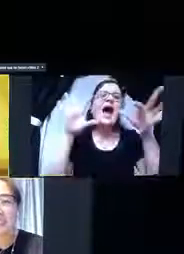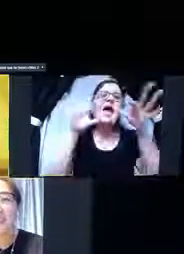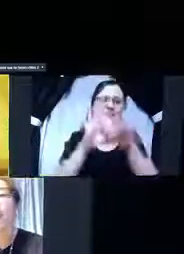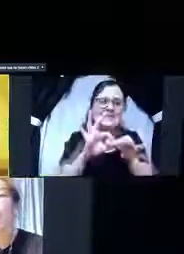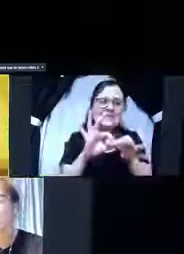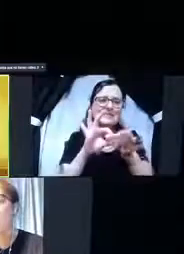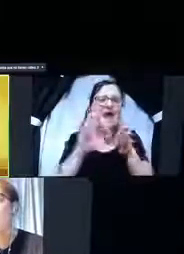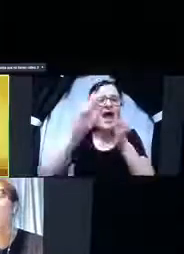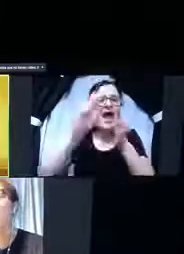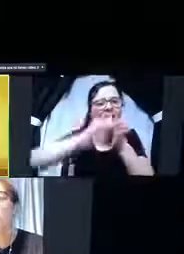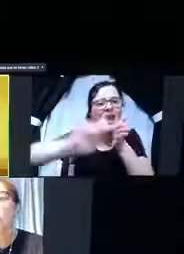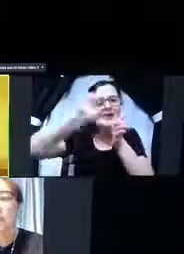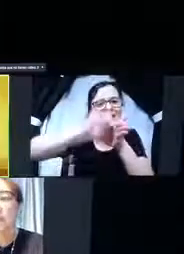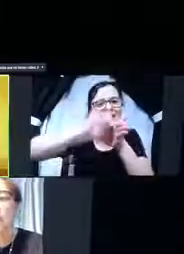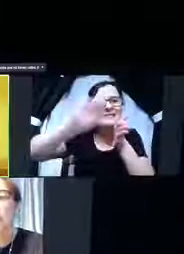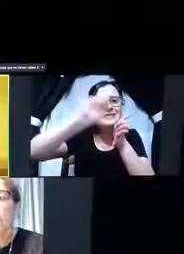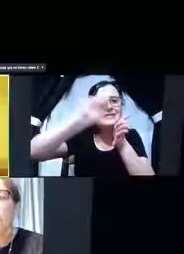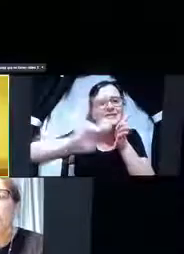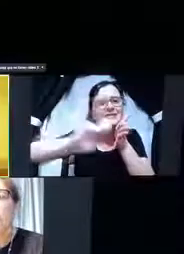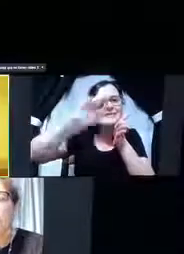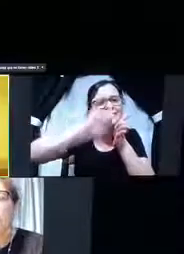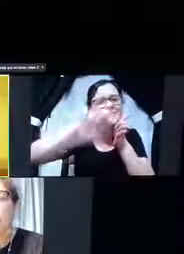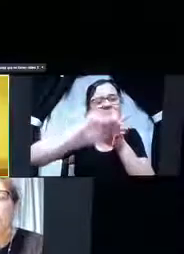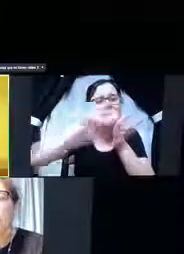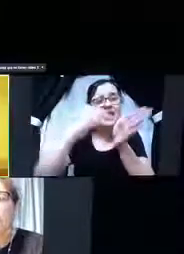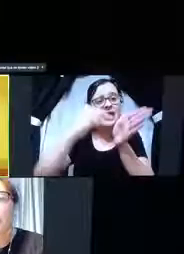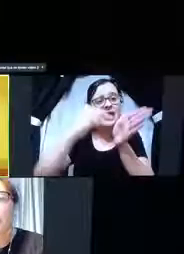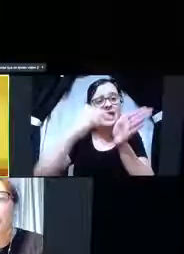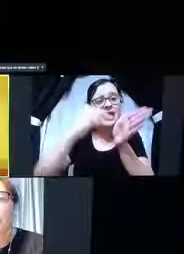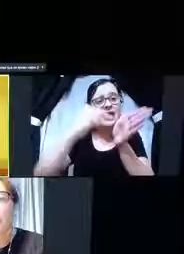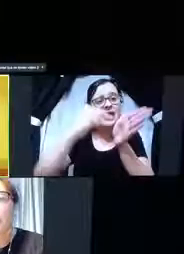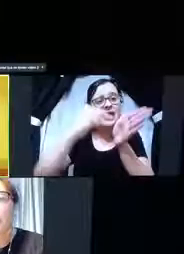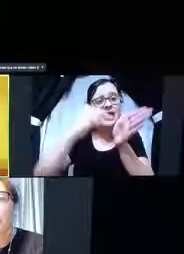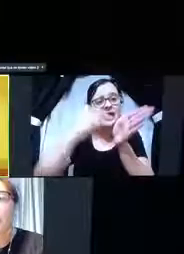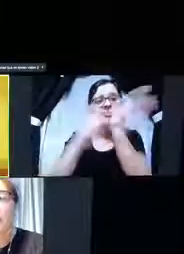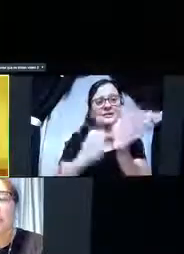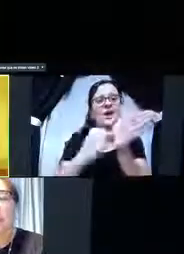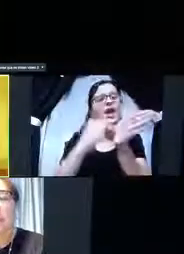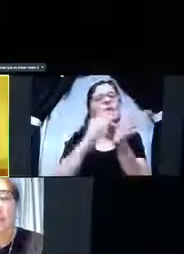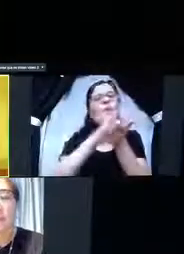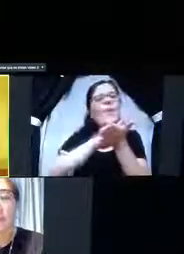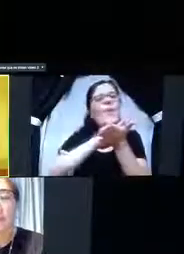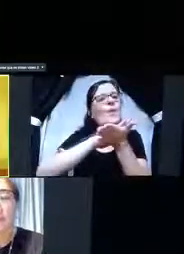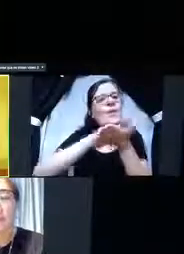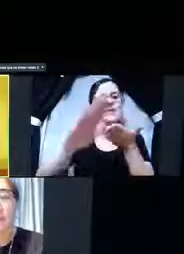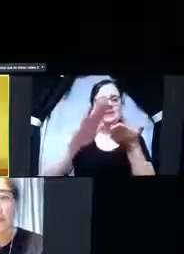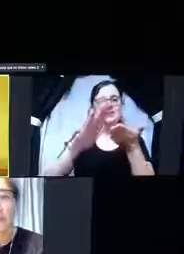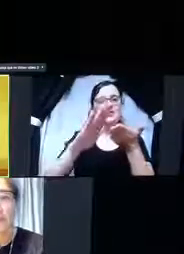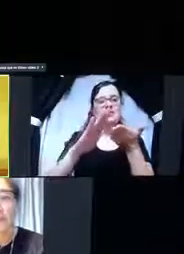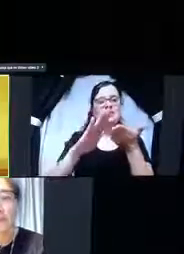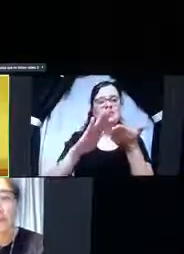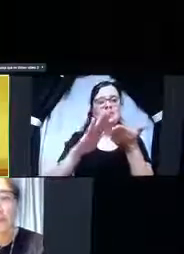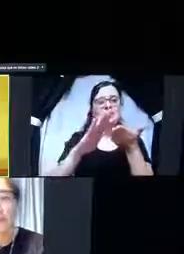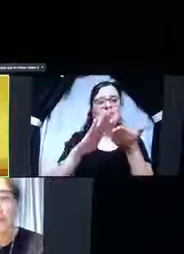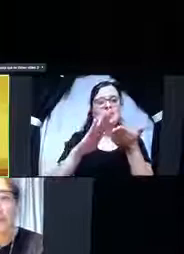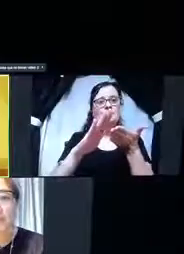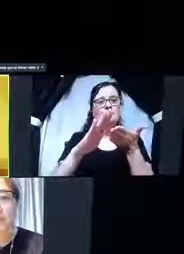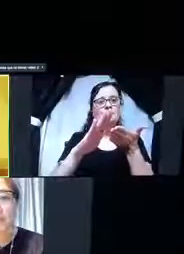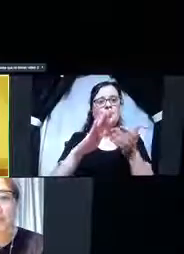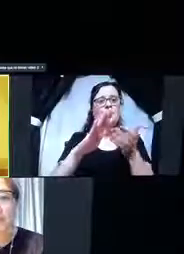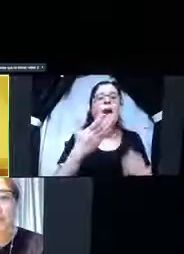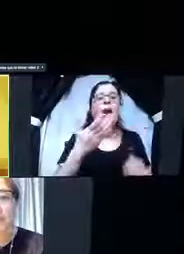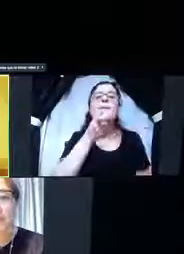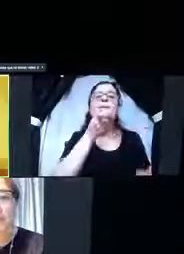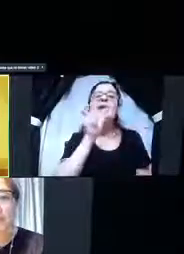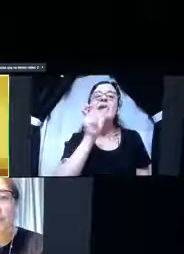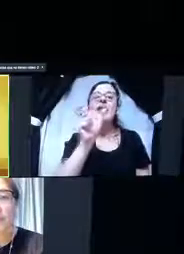¿sí? La escritura se basa en la relación entre una palabra oral y